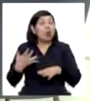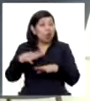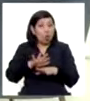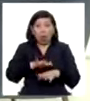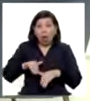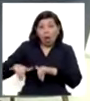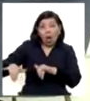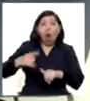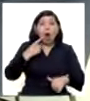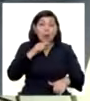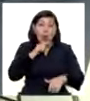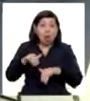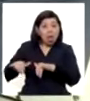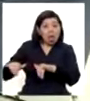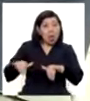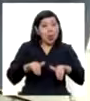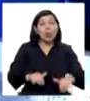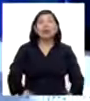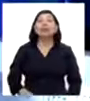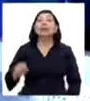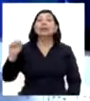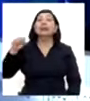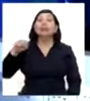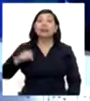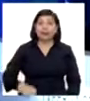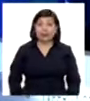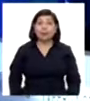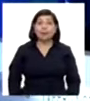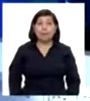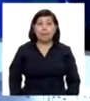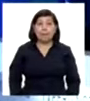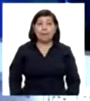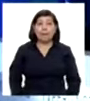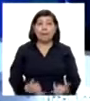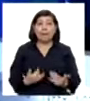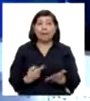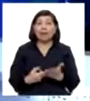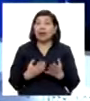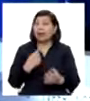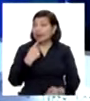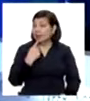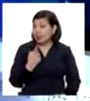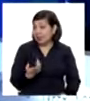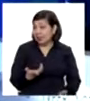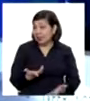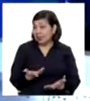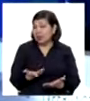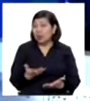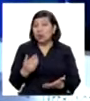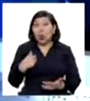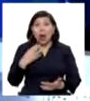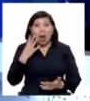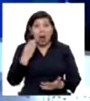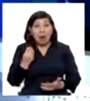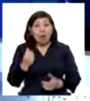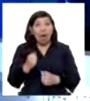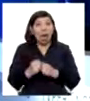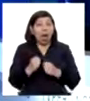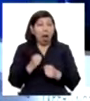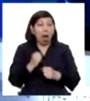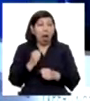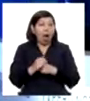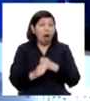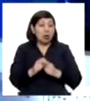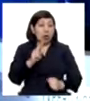a todos por igual. Sí, efectivamente, efectivamente. Así es, Jennifer. Y te quería comentar un poquito de nuestra experiencia en el 2022, que